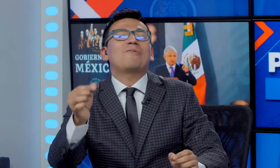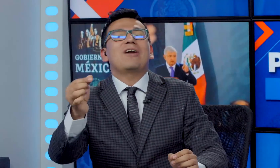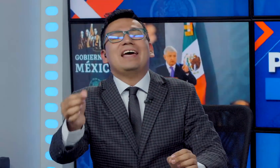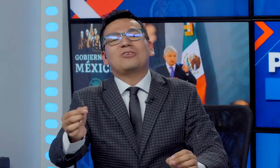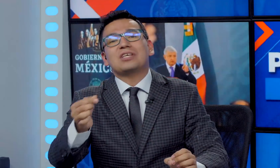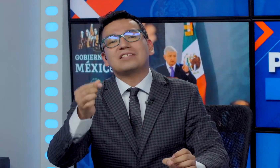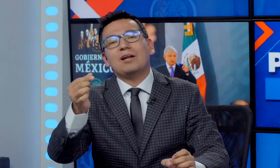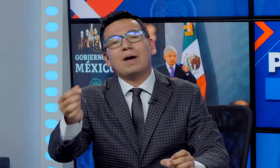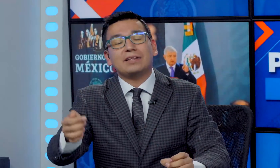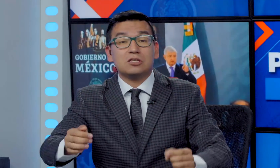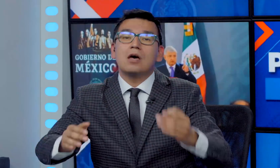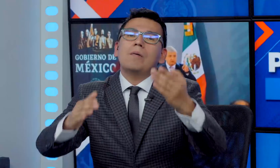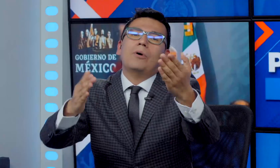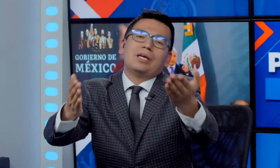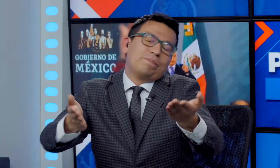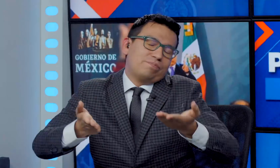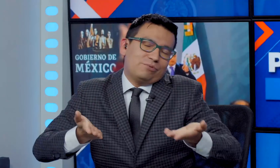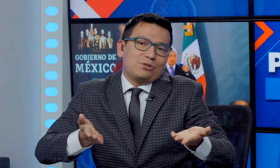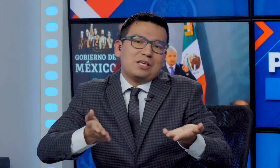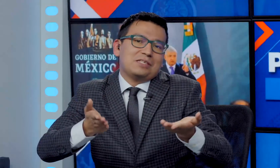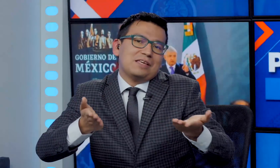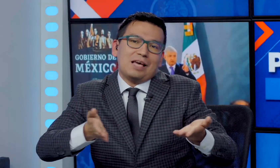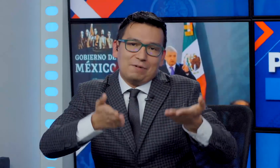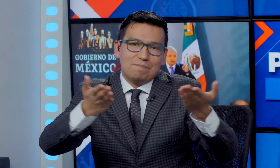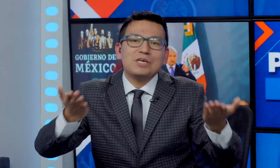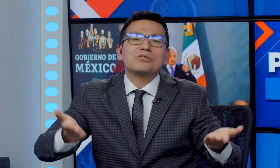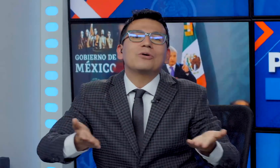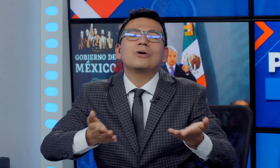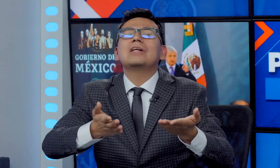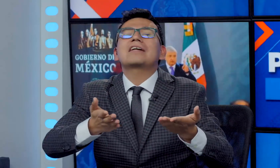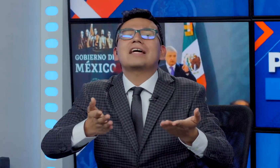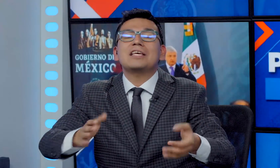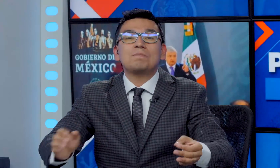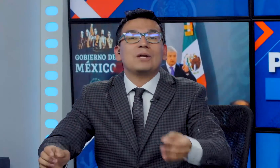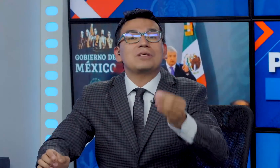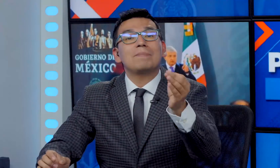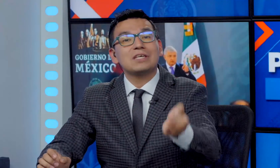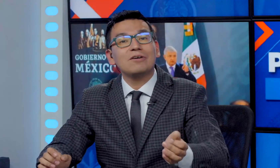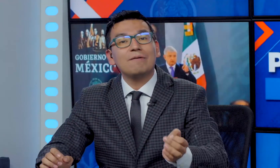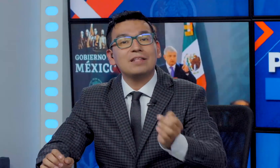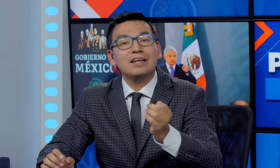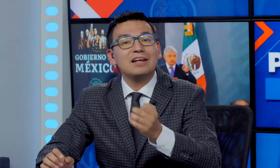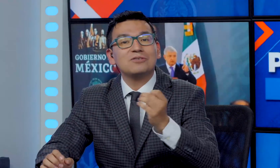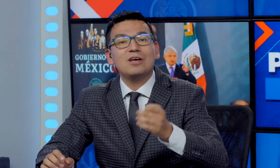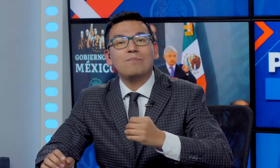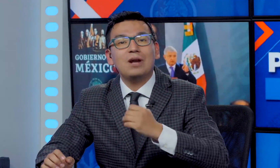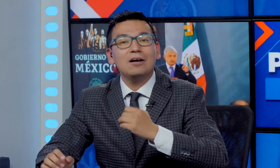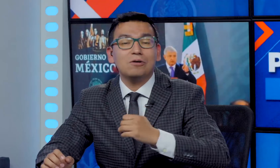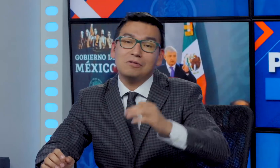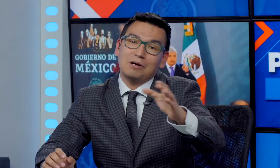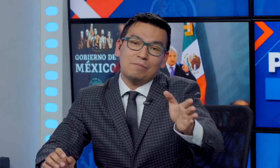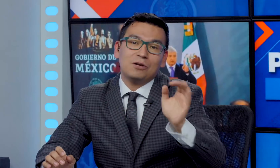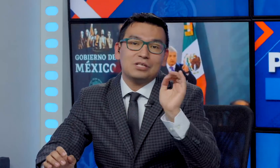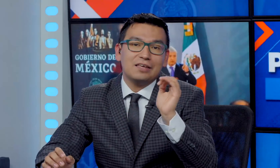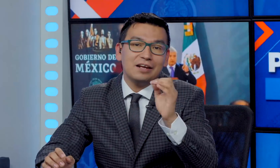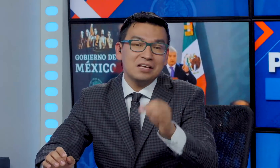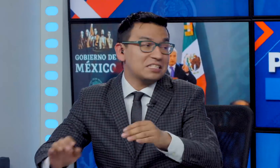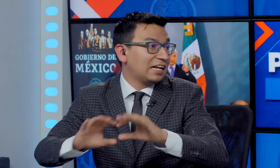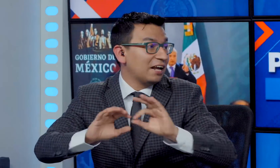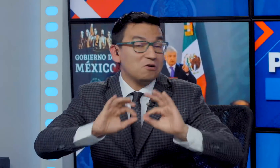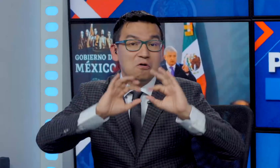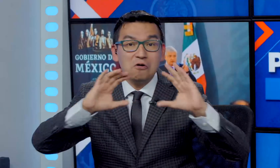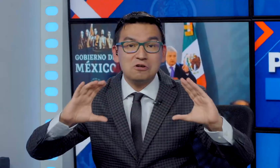distribución de boletos hasta el martes, porque no sé si habrán visto las redes, pero se empezaron a vender en la zona de Polanco. Al menos